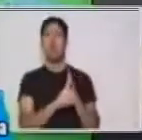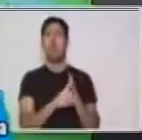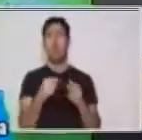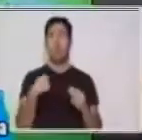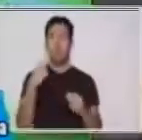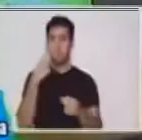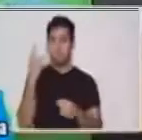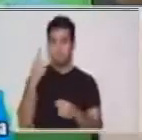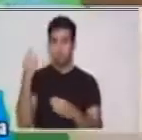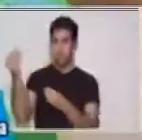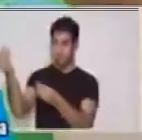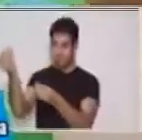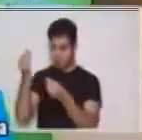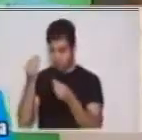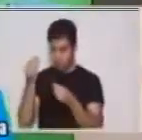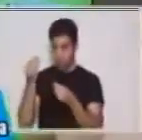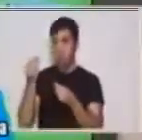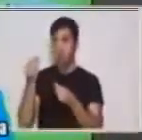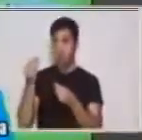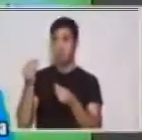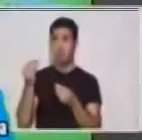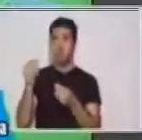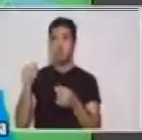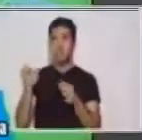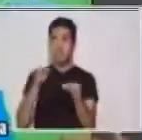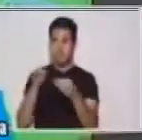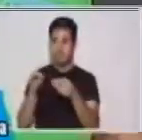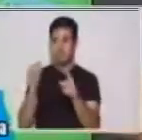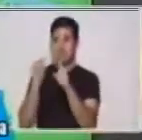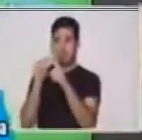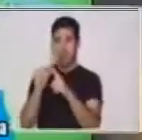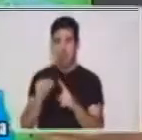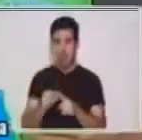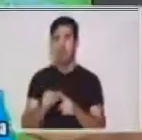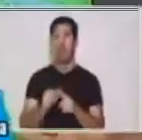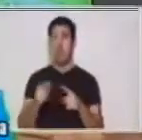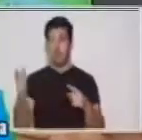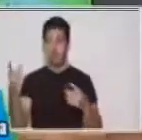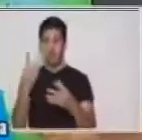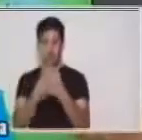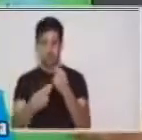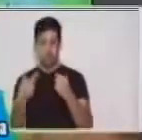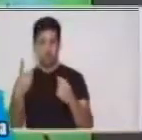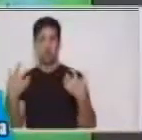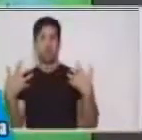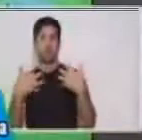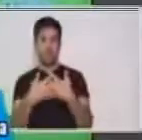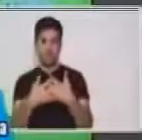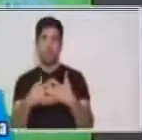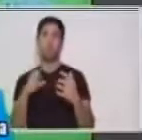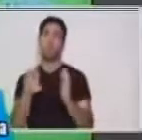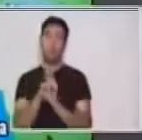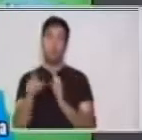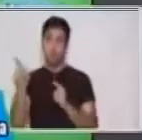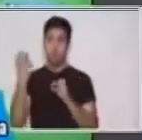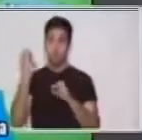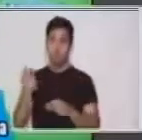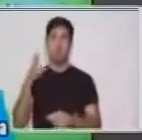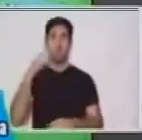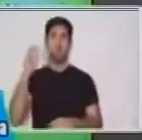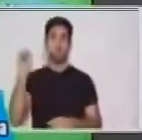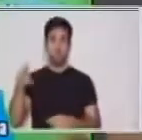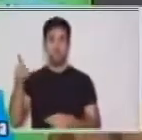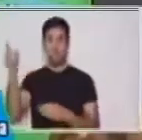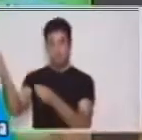definiciones. Estos van relacionados. Si busco a un experto, me va a dar una definición de esa